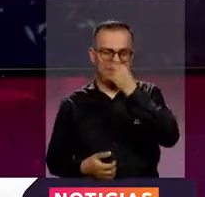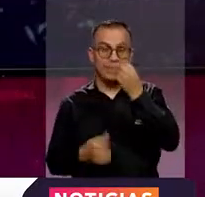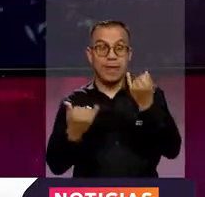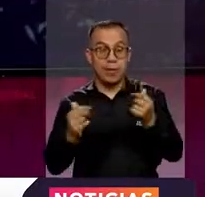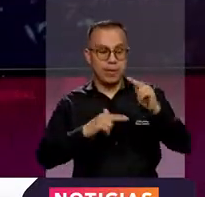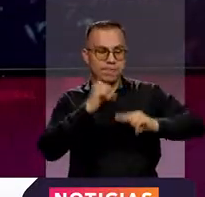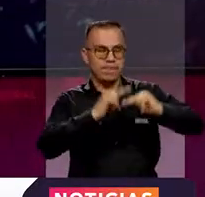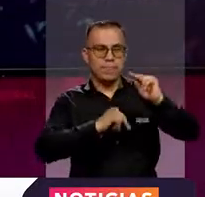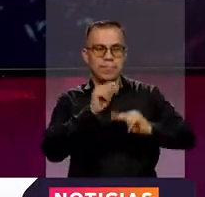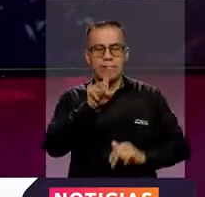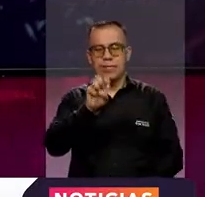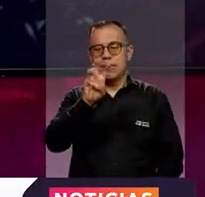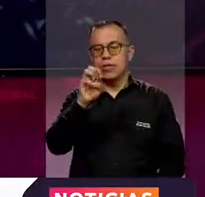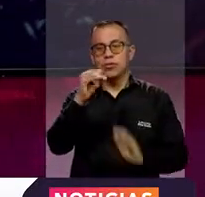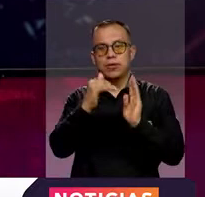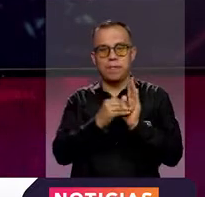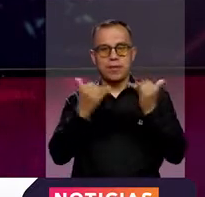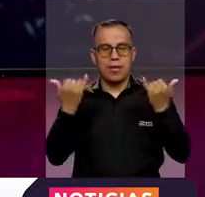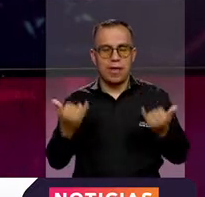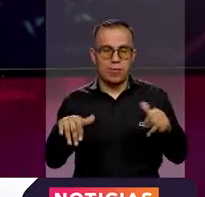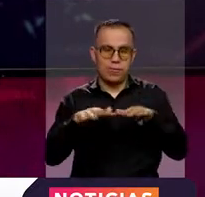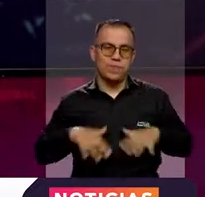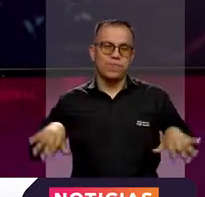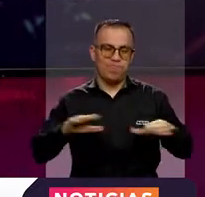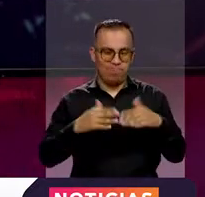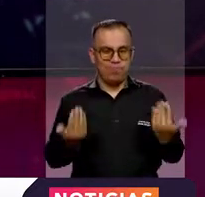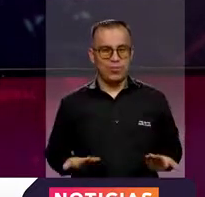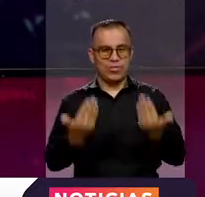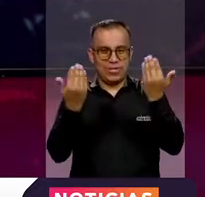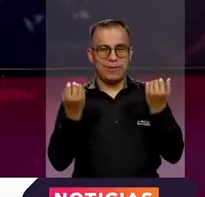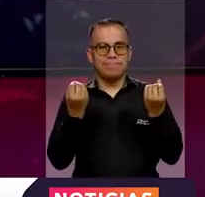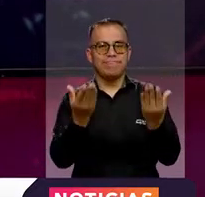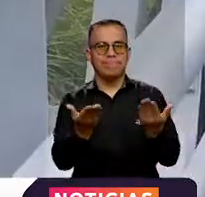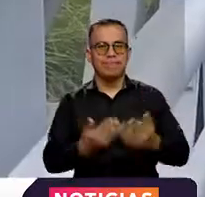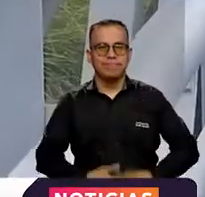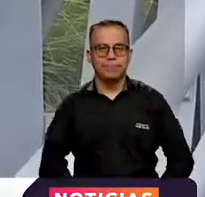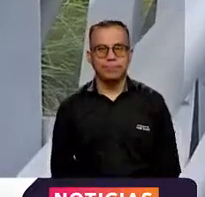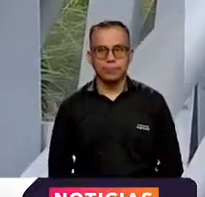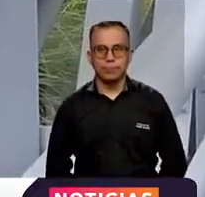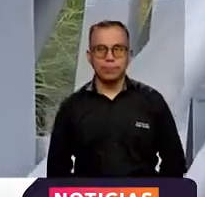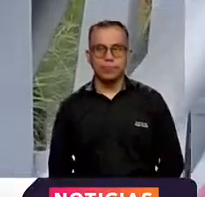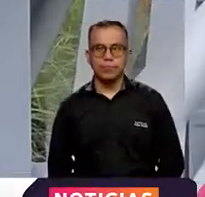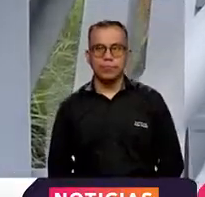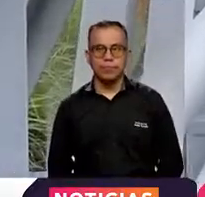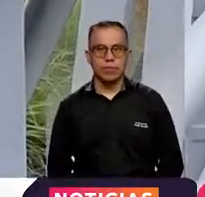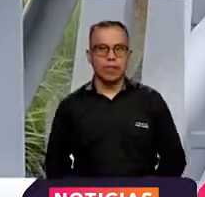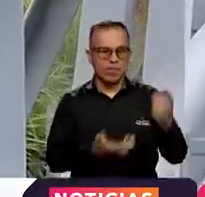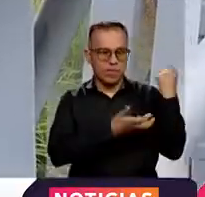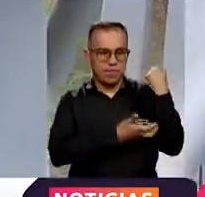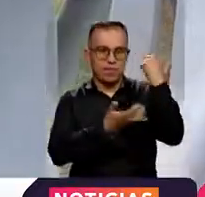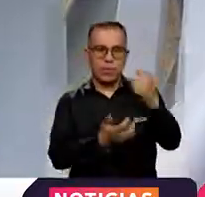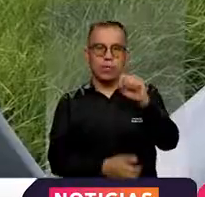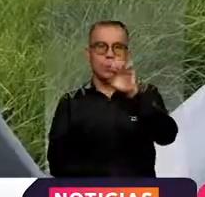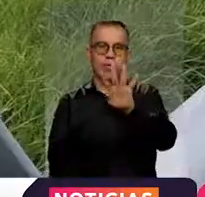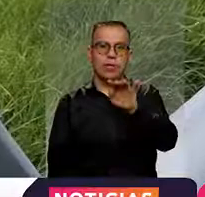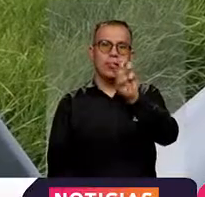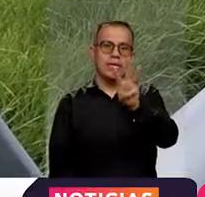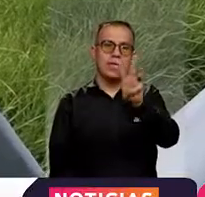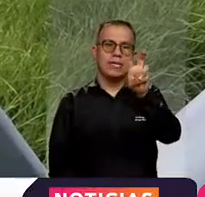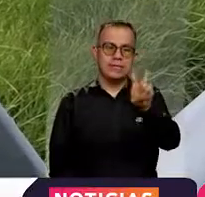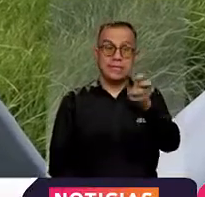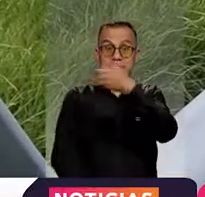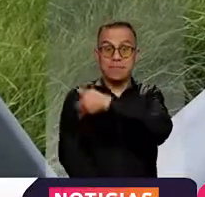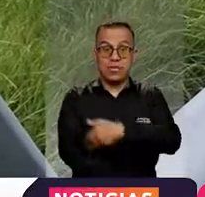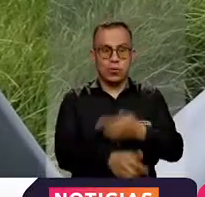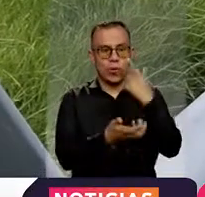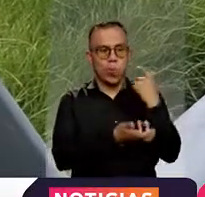esta obra, 68 mil habitantes del sector se verán beneficiados. Con una inversión de 437 millones